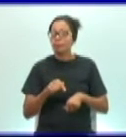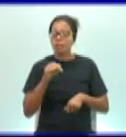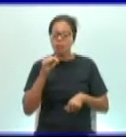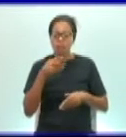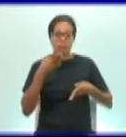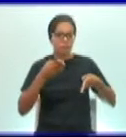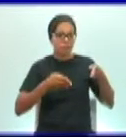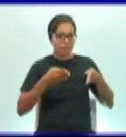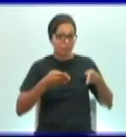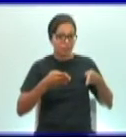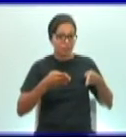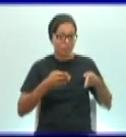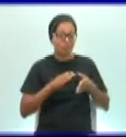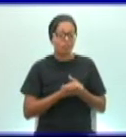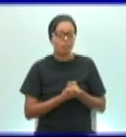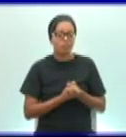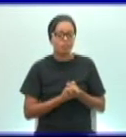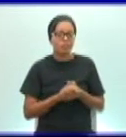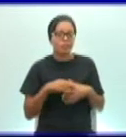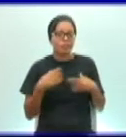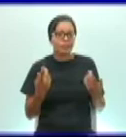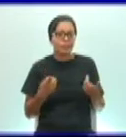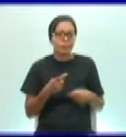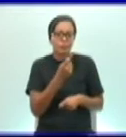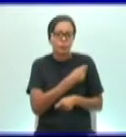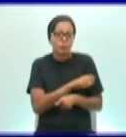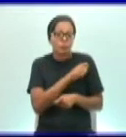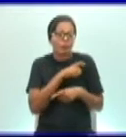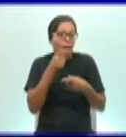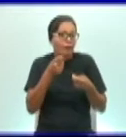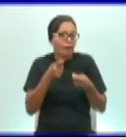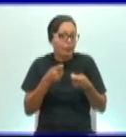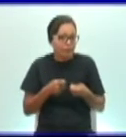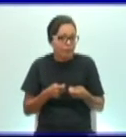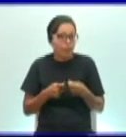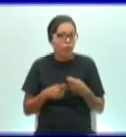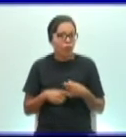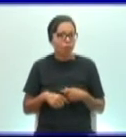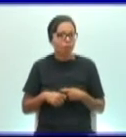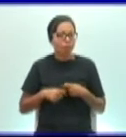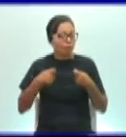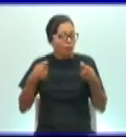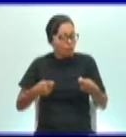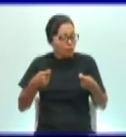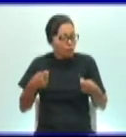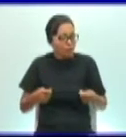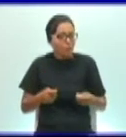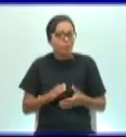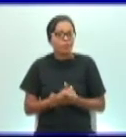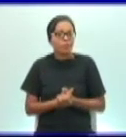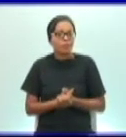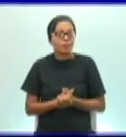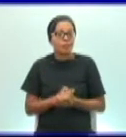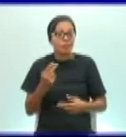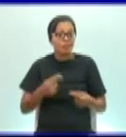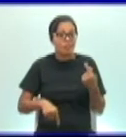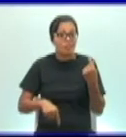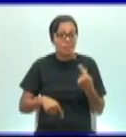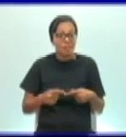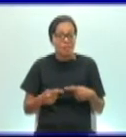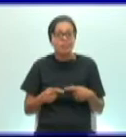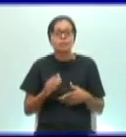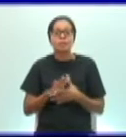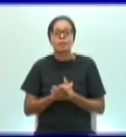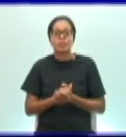etapa? Etapa democrático-popular, agrario y antiimperialista. Es que la ley es uno de los momentos más importantes, el contenido